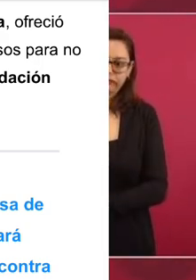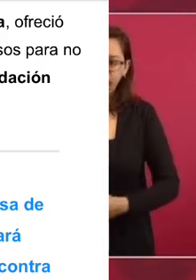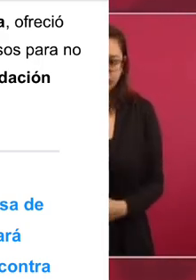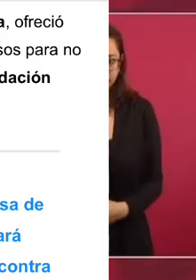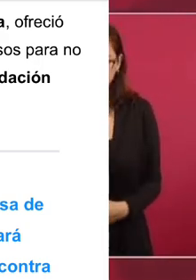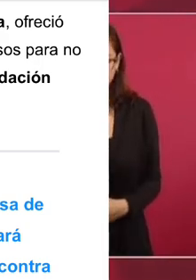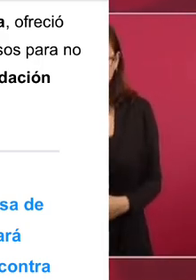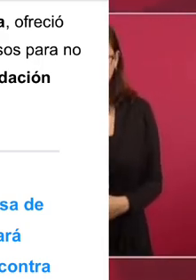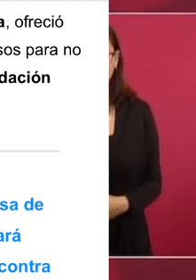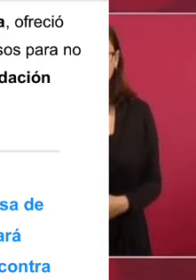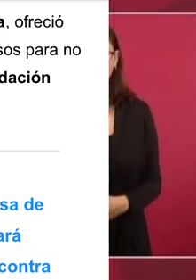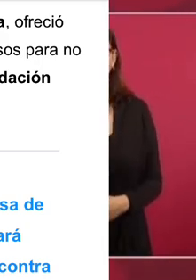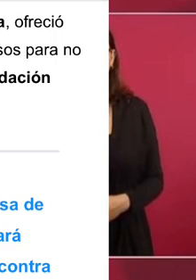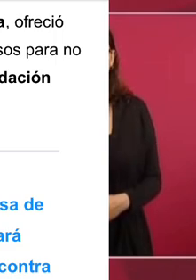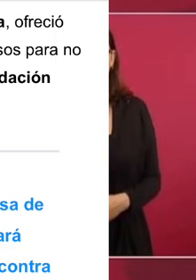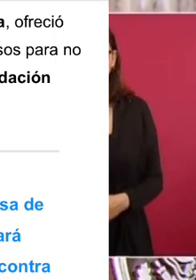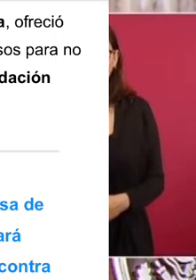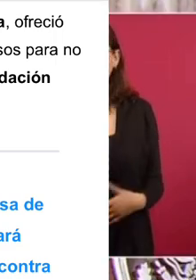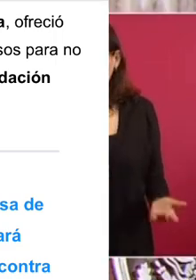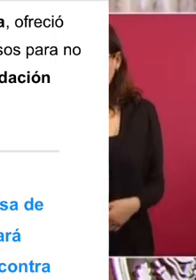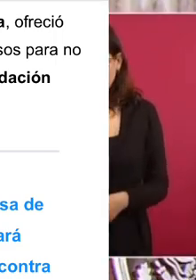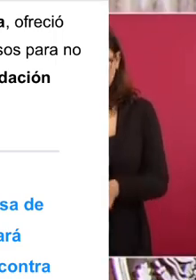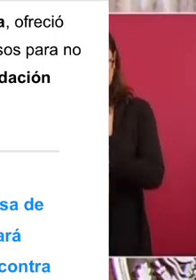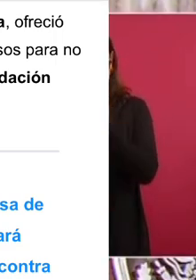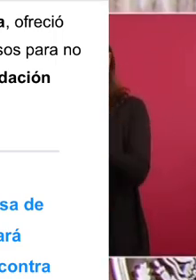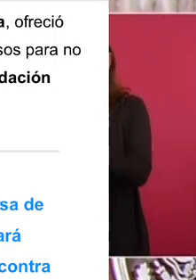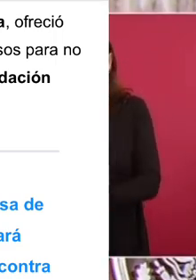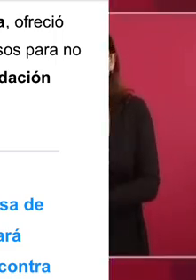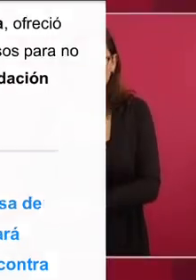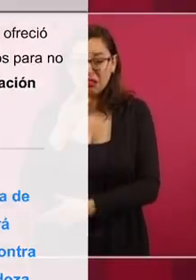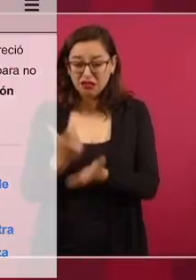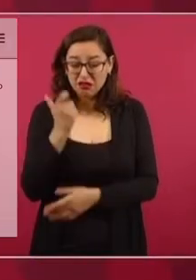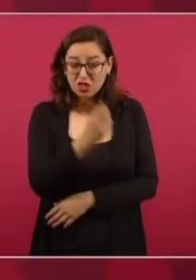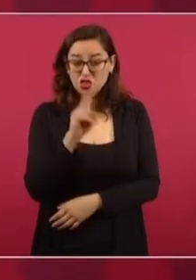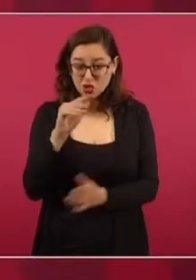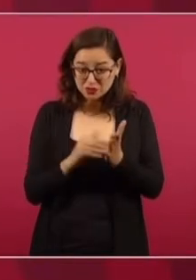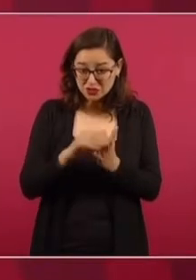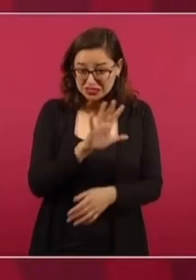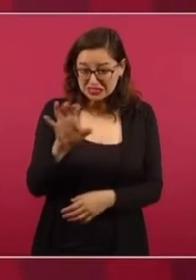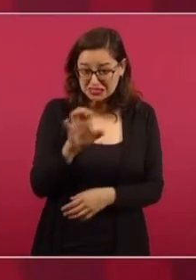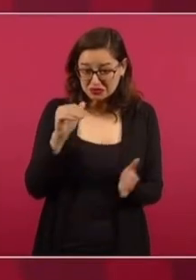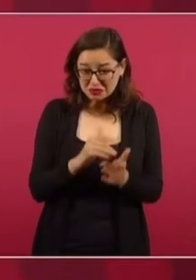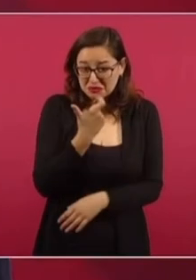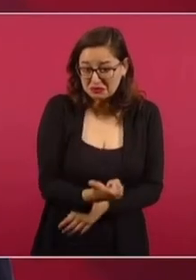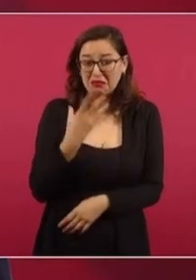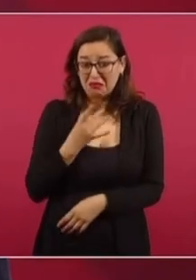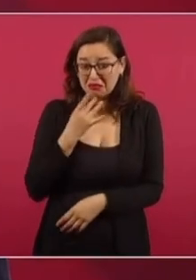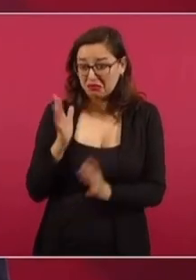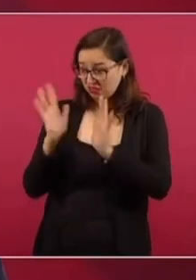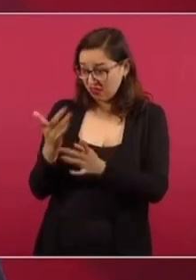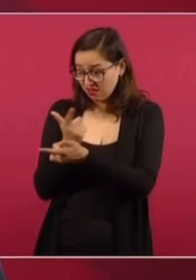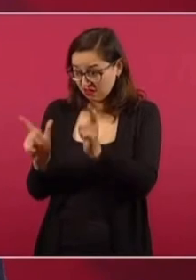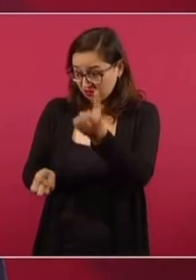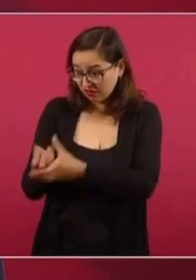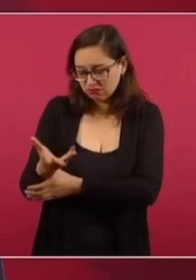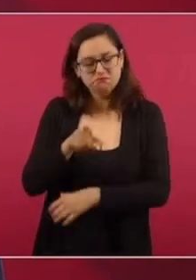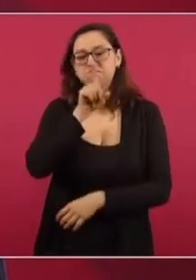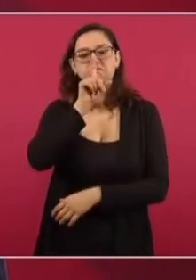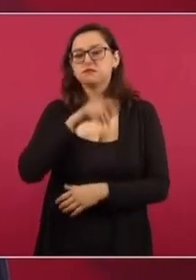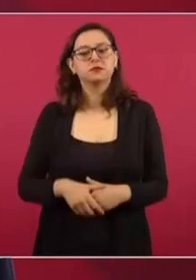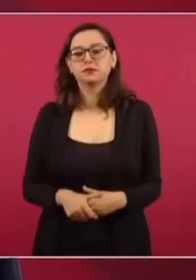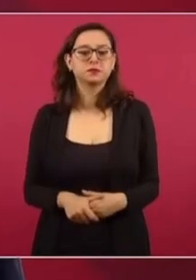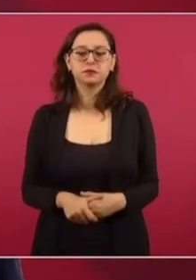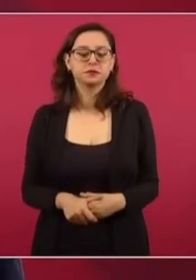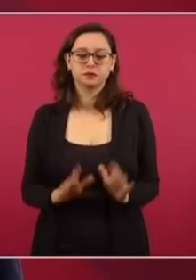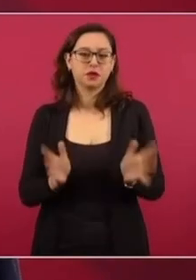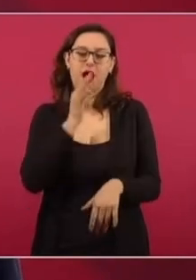¿Quién iba a creer de que por 2,500,000 pesos se le otorgara la libertad y fuese legal? Entonces se procedió, me